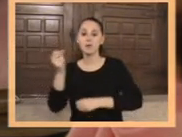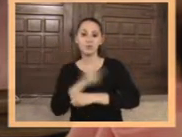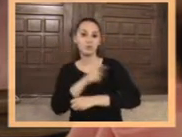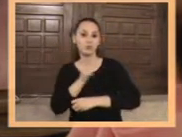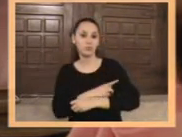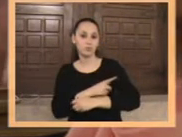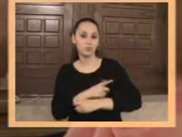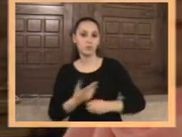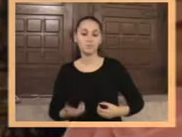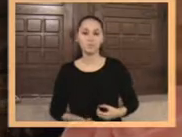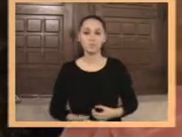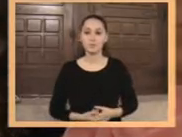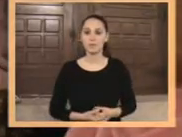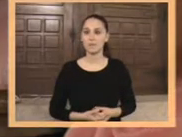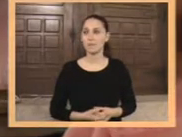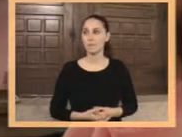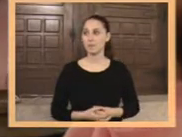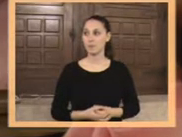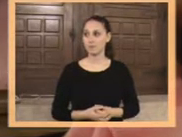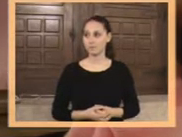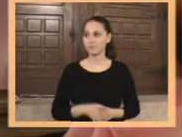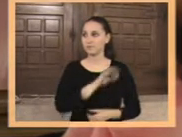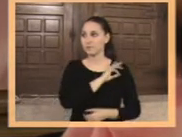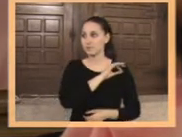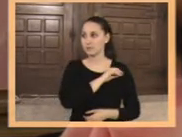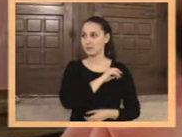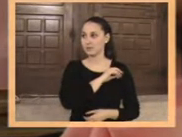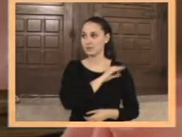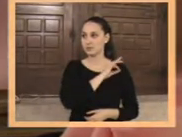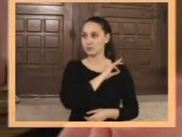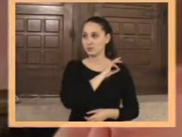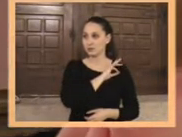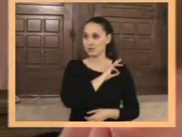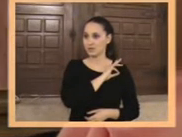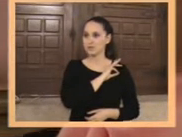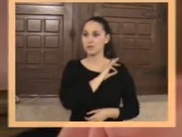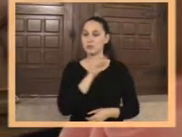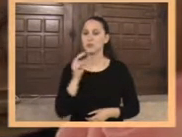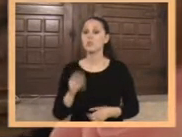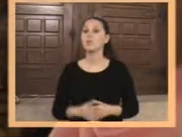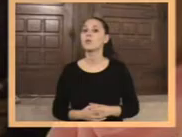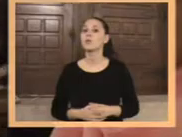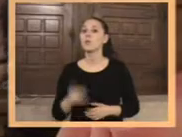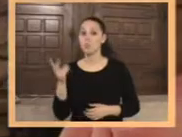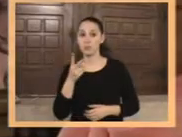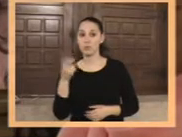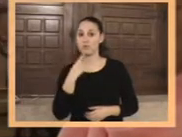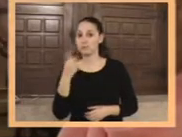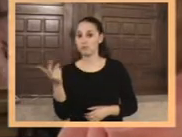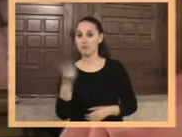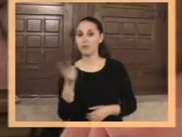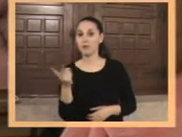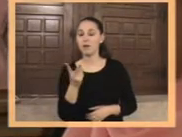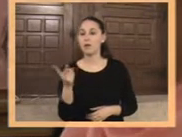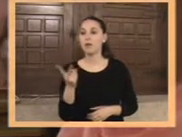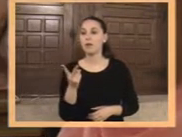estar yendo, perdón, señor Rodríguez y señor Núñez, lo que no se puede estar, y ustedes los dos, se lo digo a los dos, lo